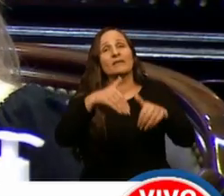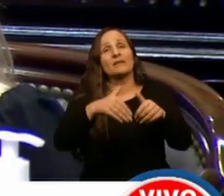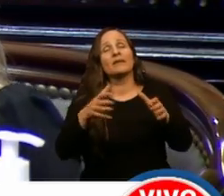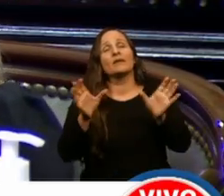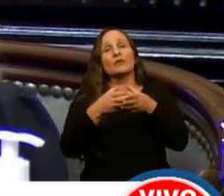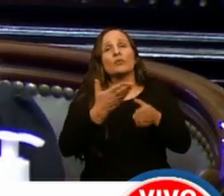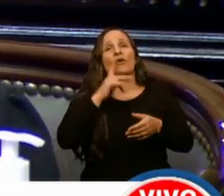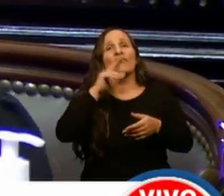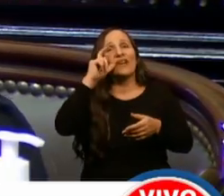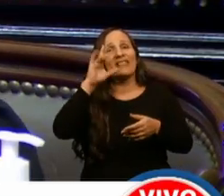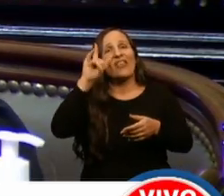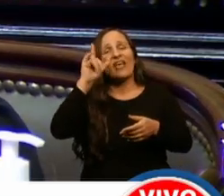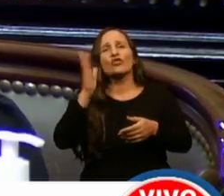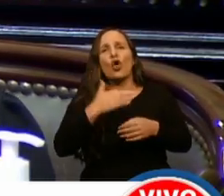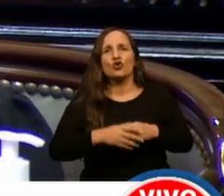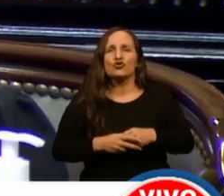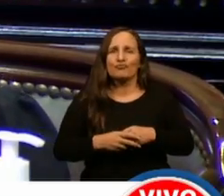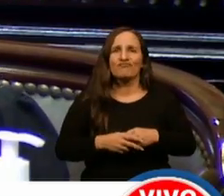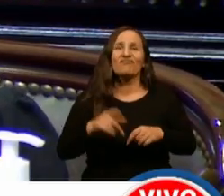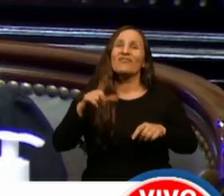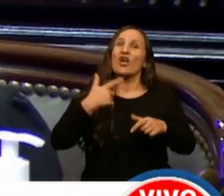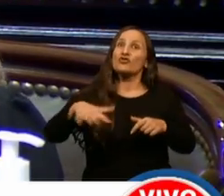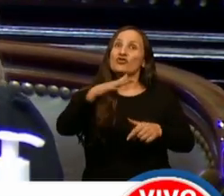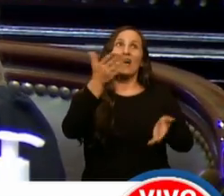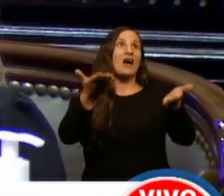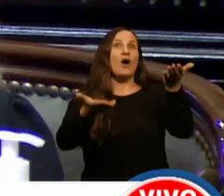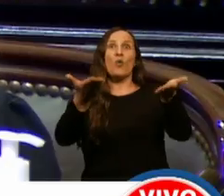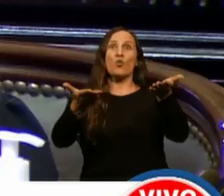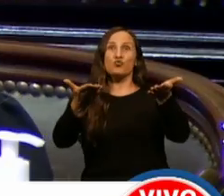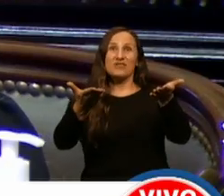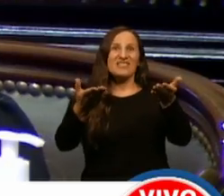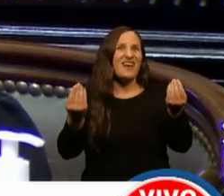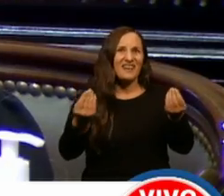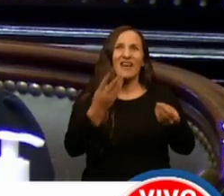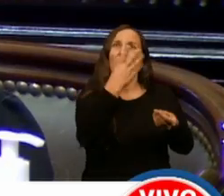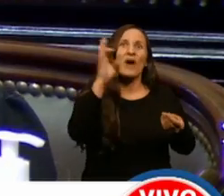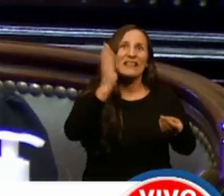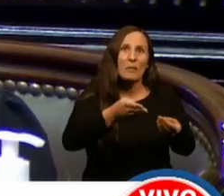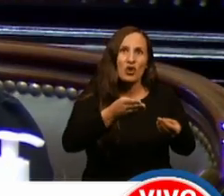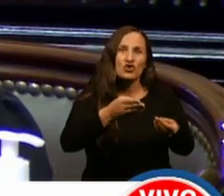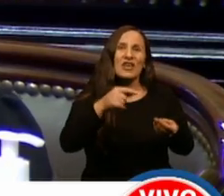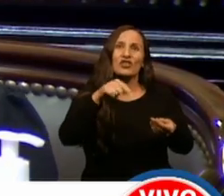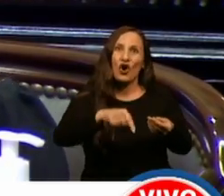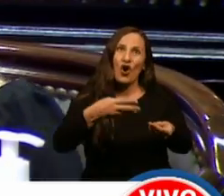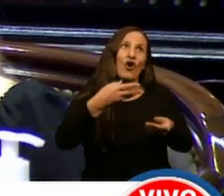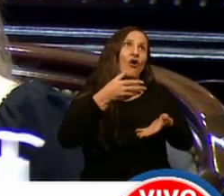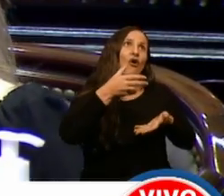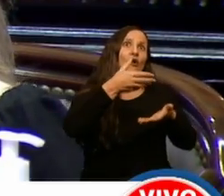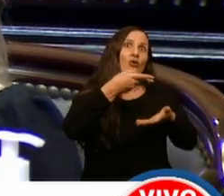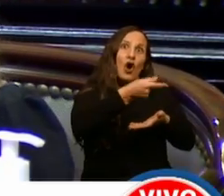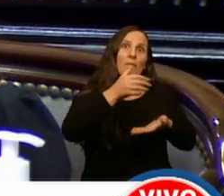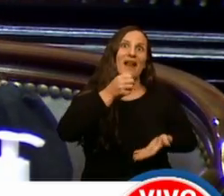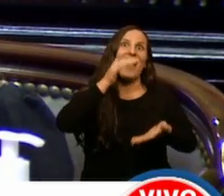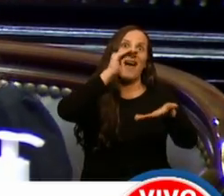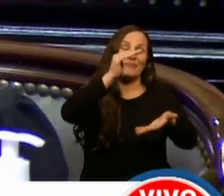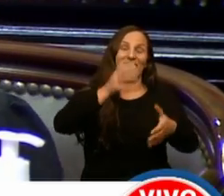todos verdadera justicia social señor presidente es que ese 40 por ciento de los hogares argentinos que compra no hay garrafas tengan acceso